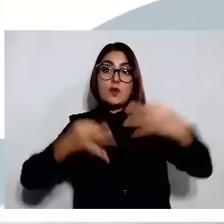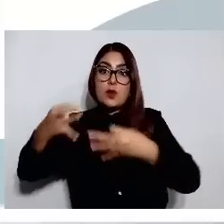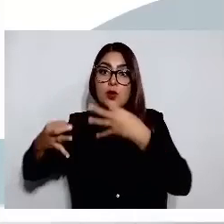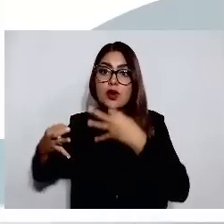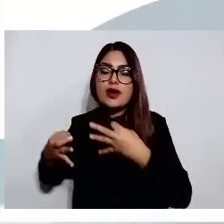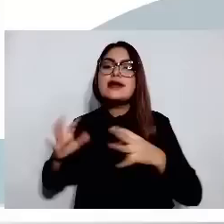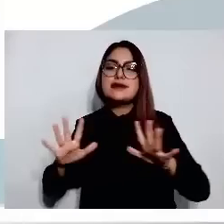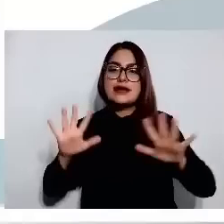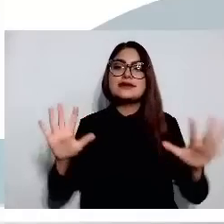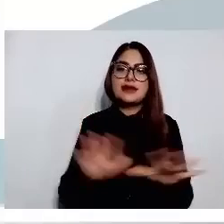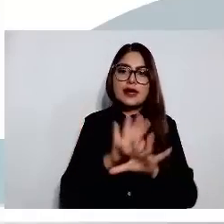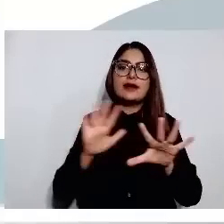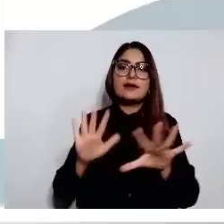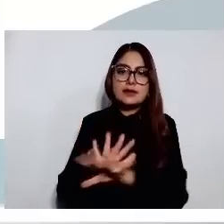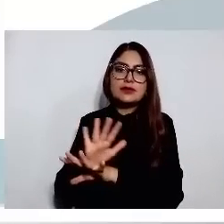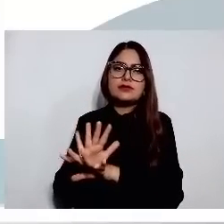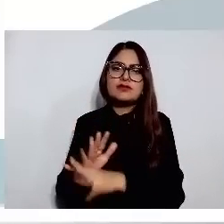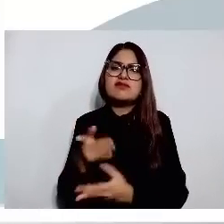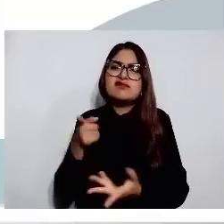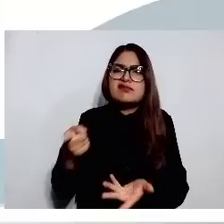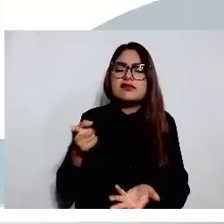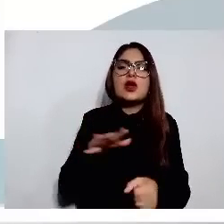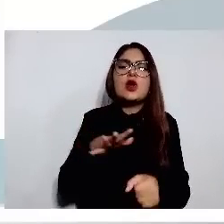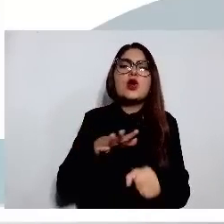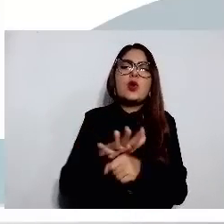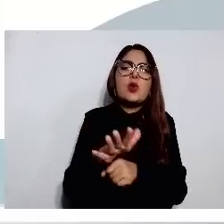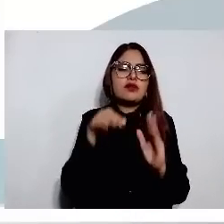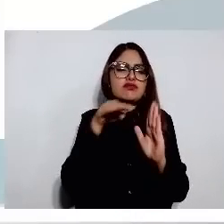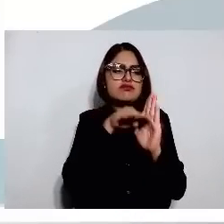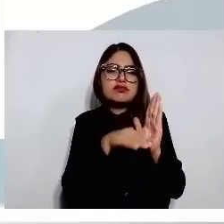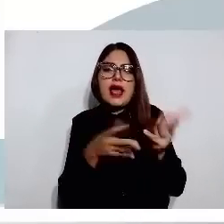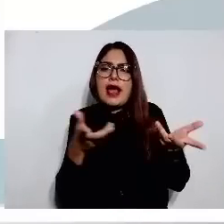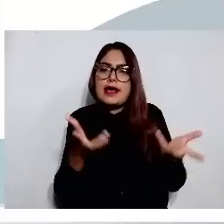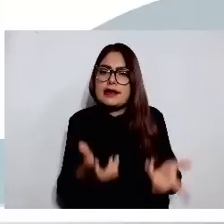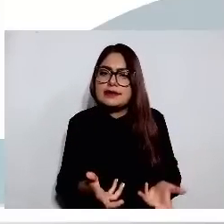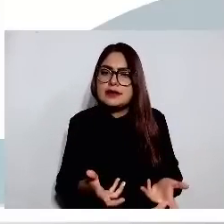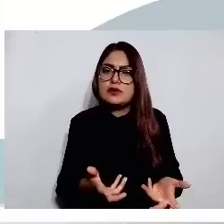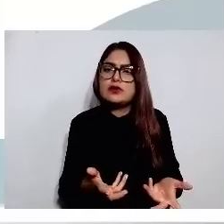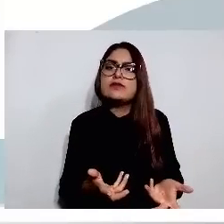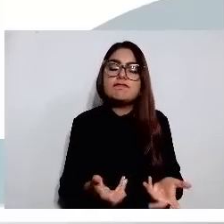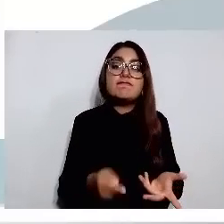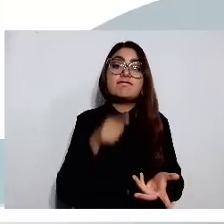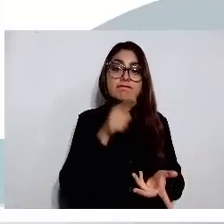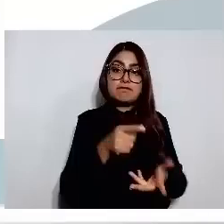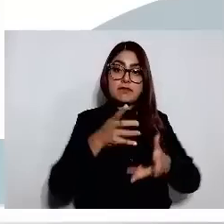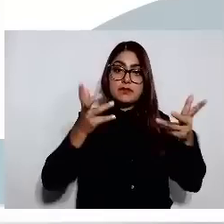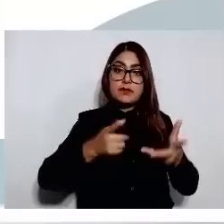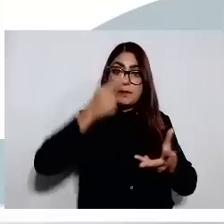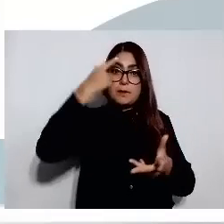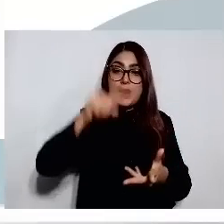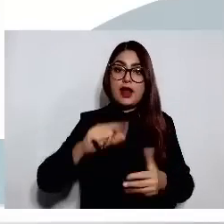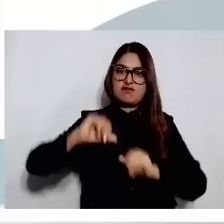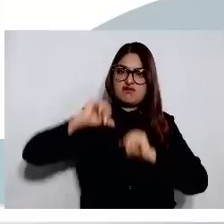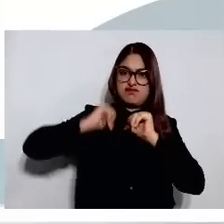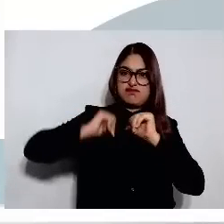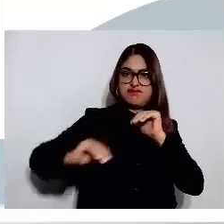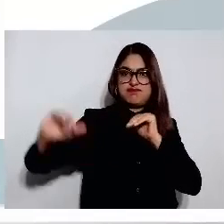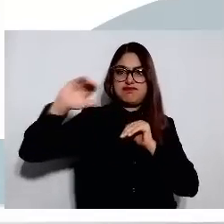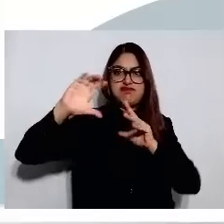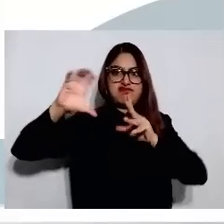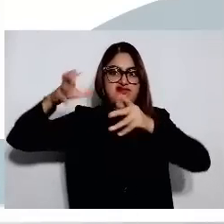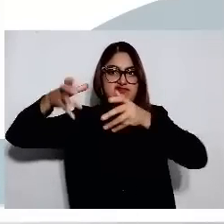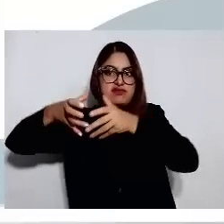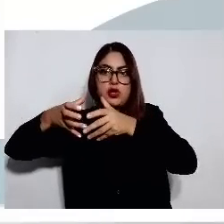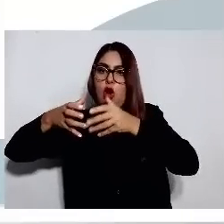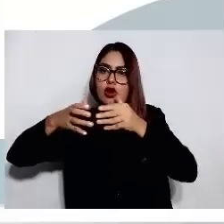prácticas se están implementando? Prácticas que reducen las asimetrías de poder en el conocimiento de los derechos.